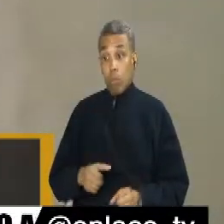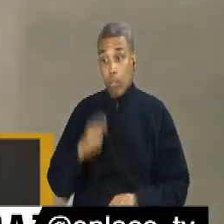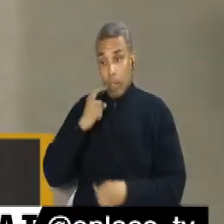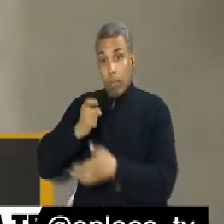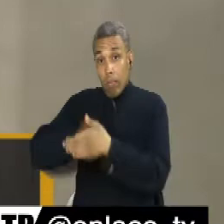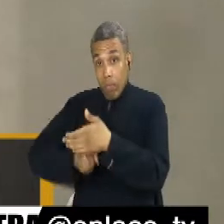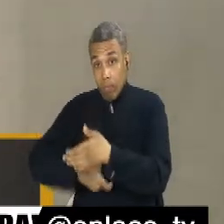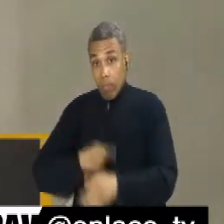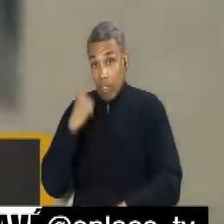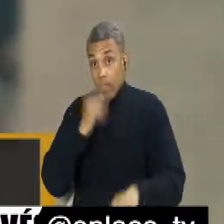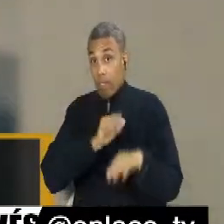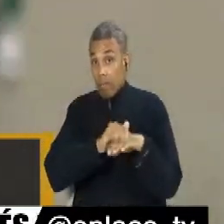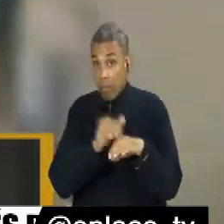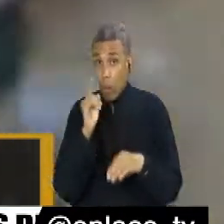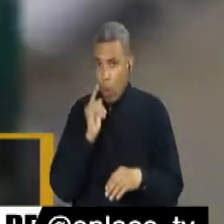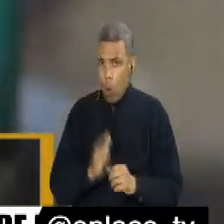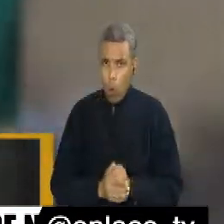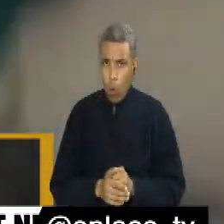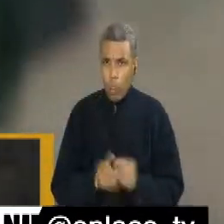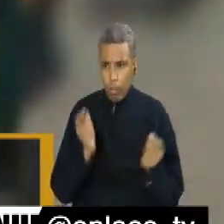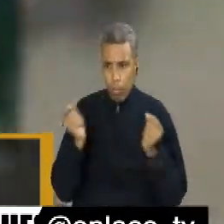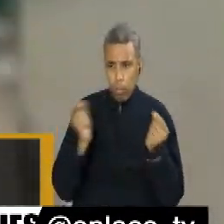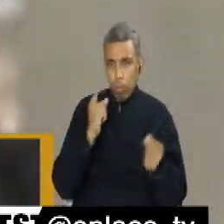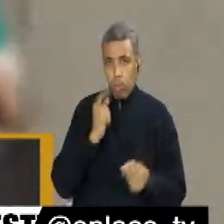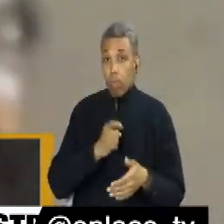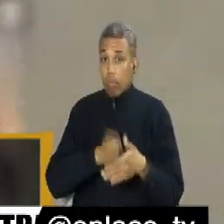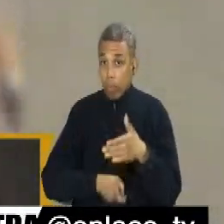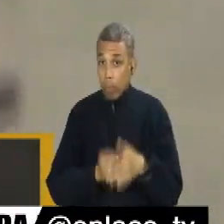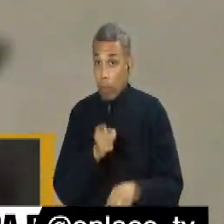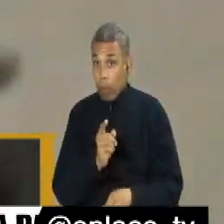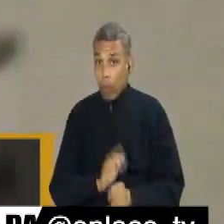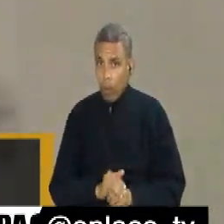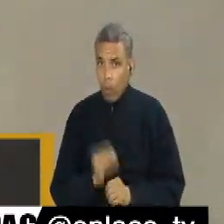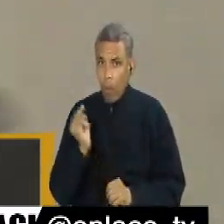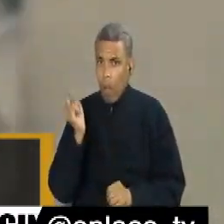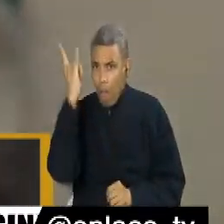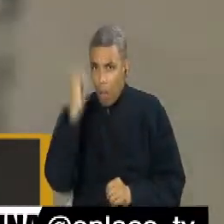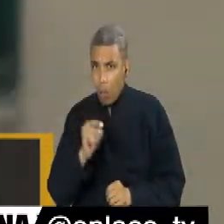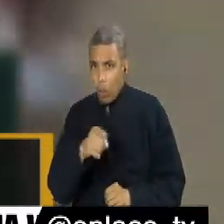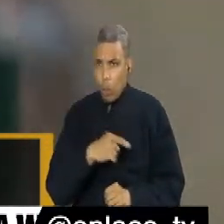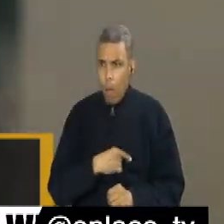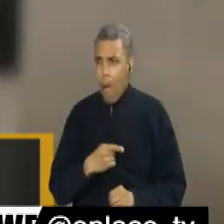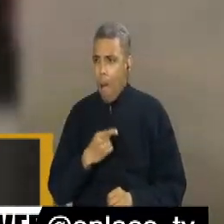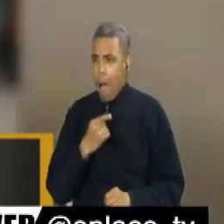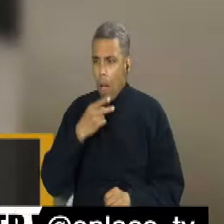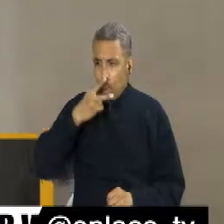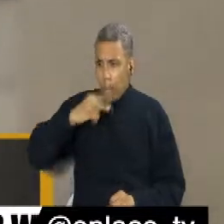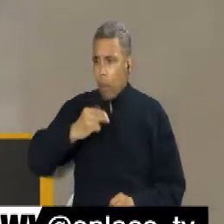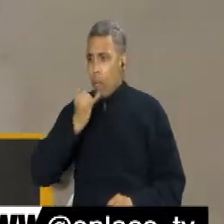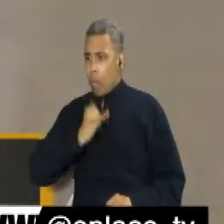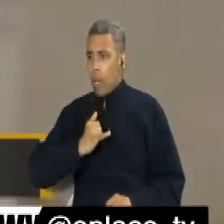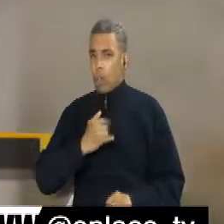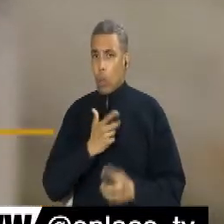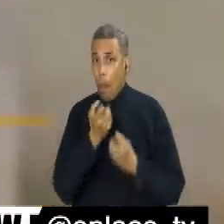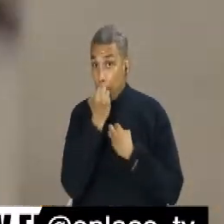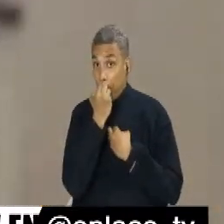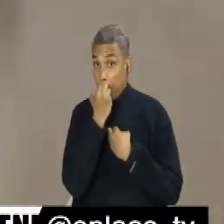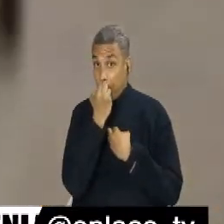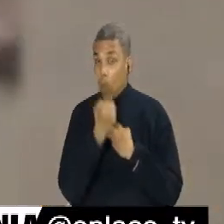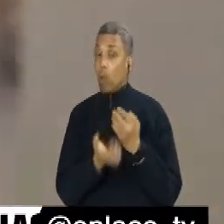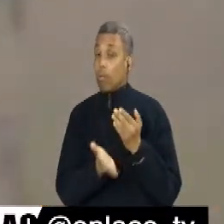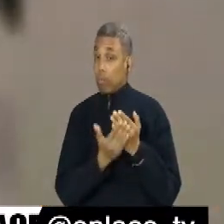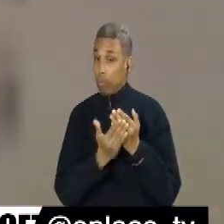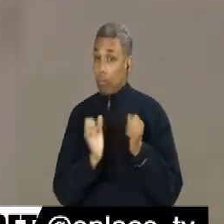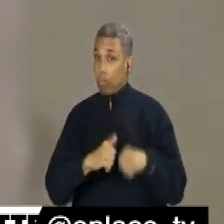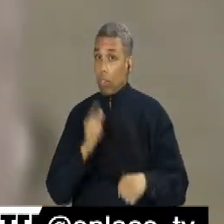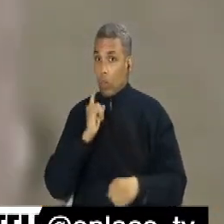de sus hijos y que este tipo de sucesos los coloquen en conocimiento de las autoridades municipales para que las instituciones puedan actuar.